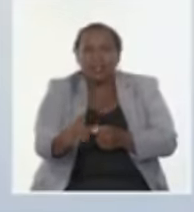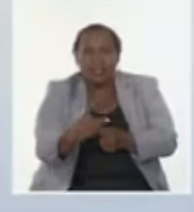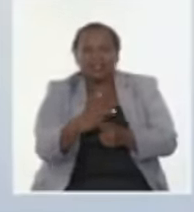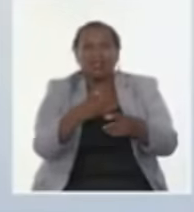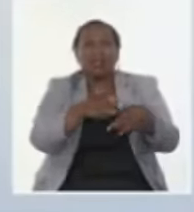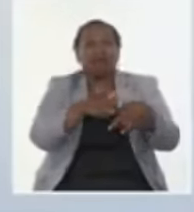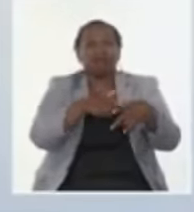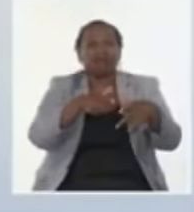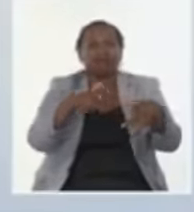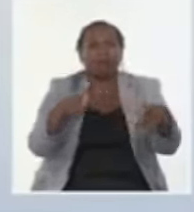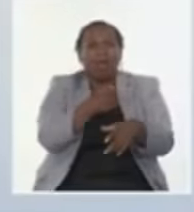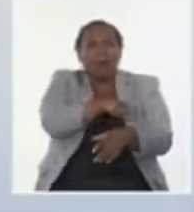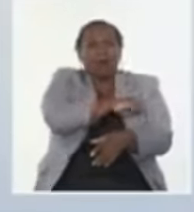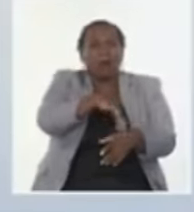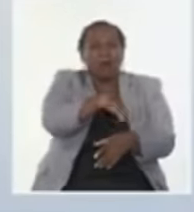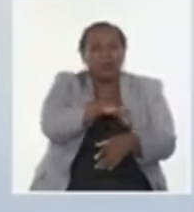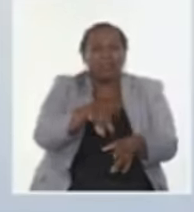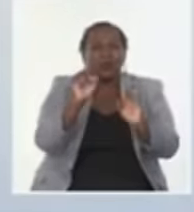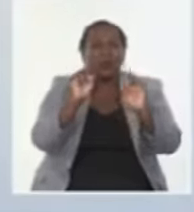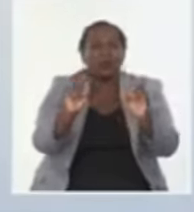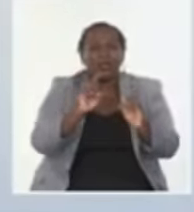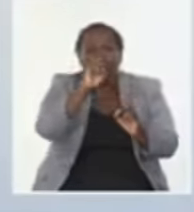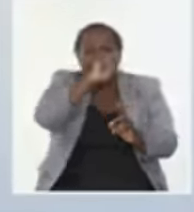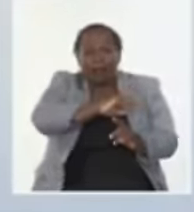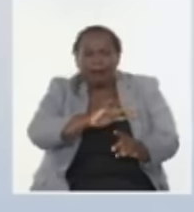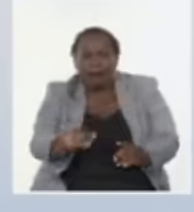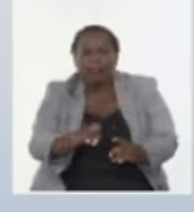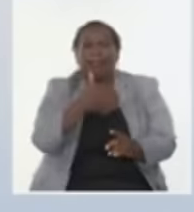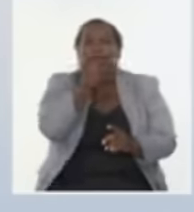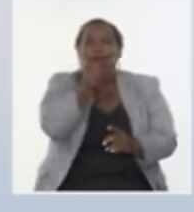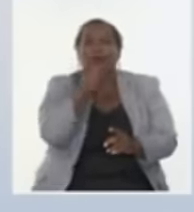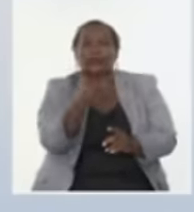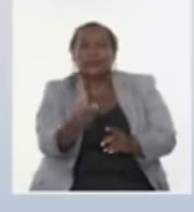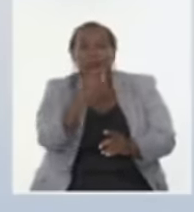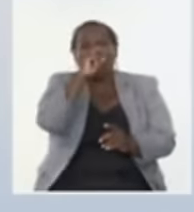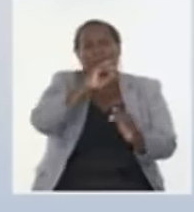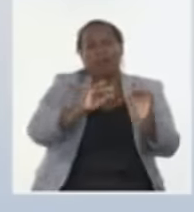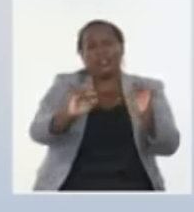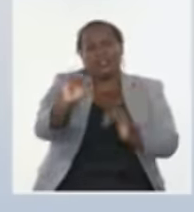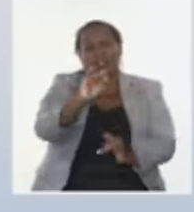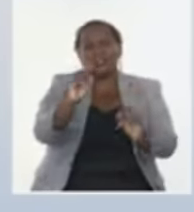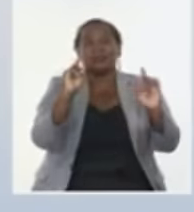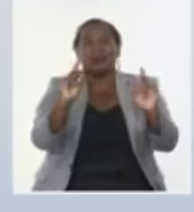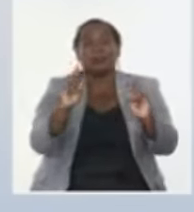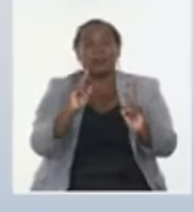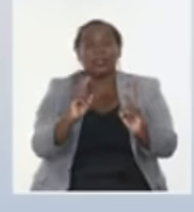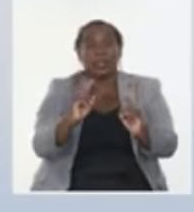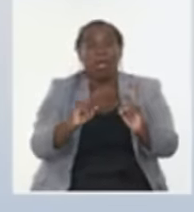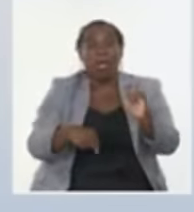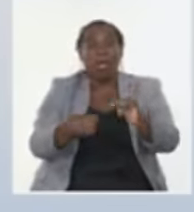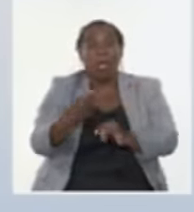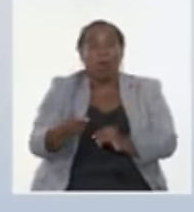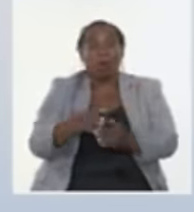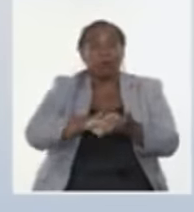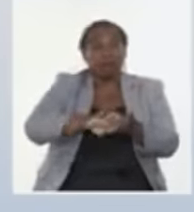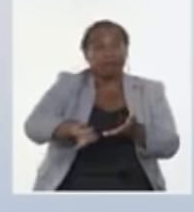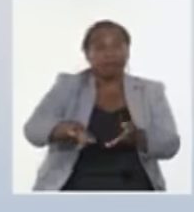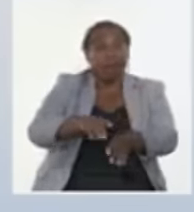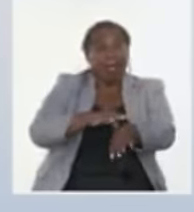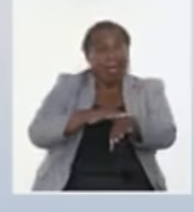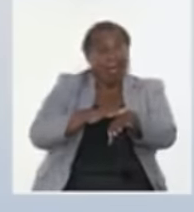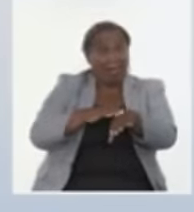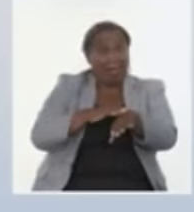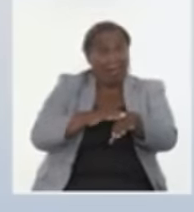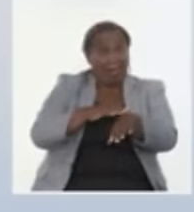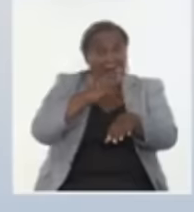la política integral de la niñez, la adolescencia y la juventud, a la política contra el racismo y la discriminación racial, que